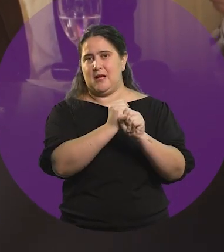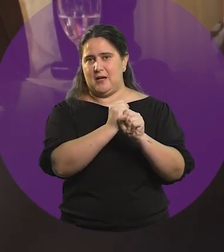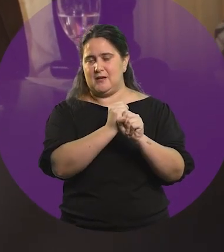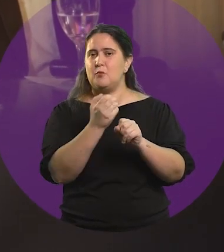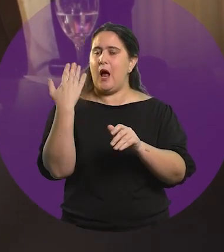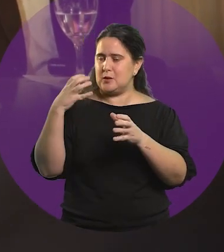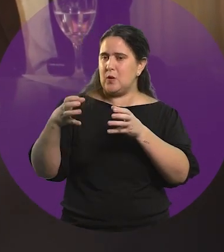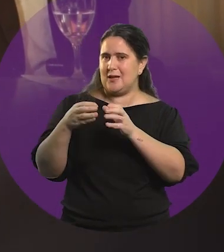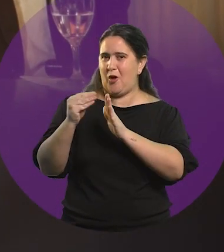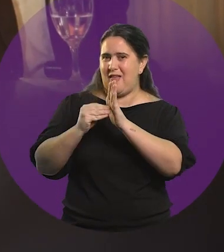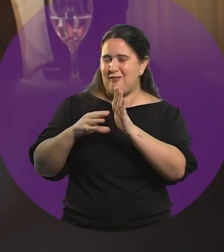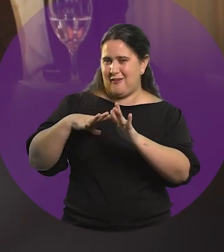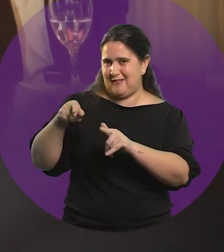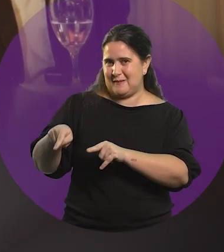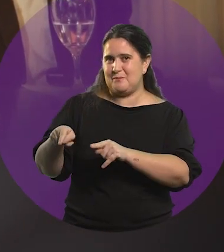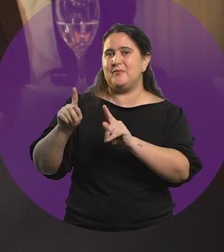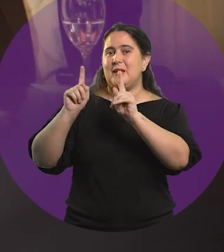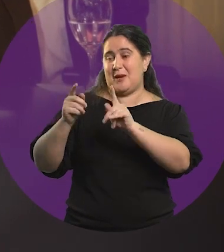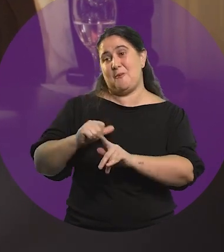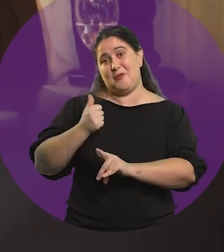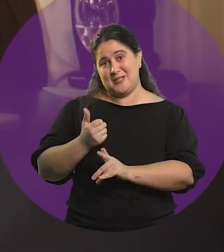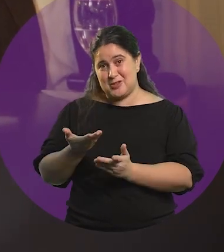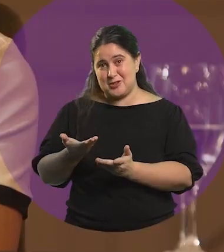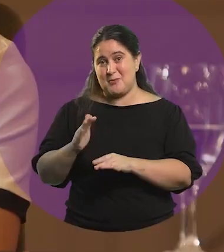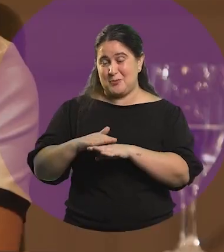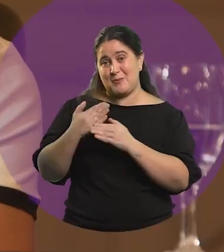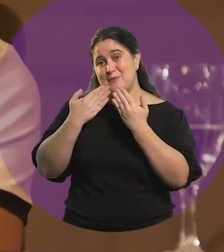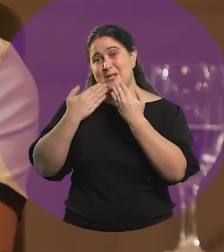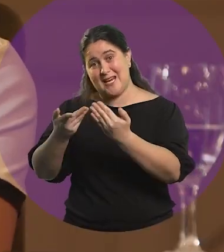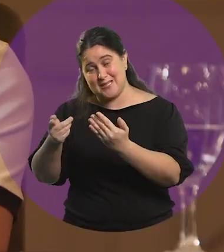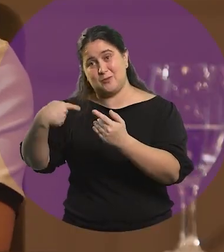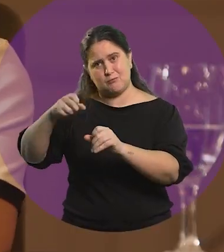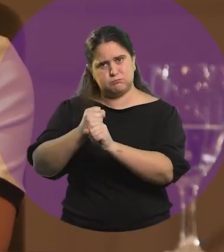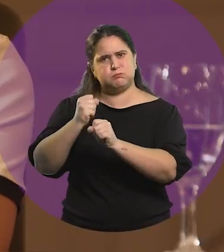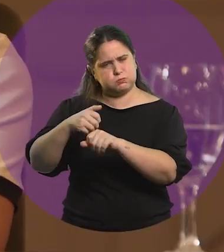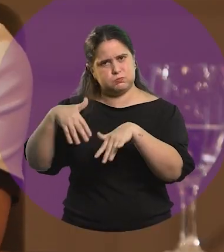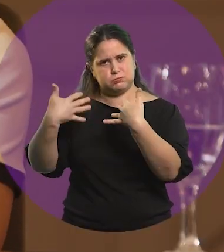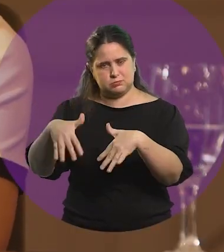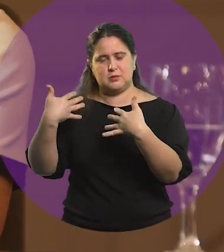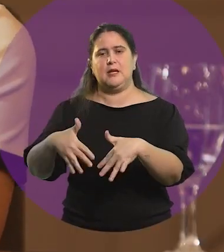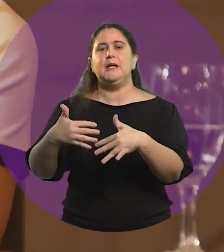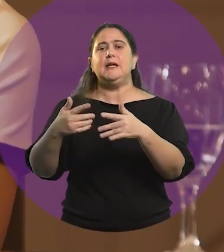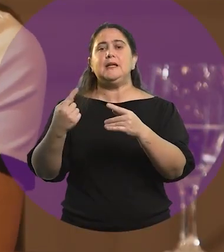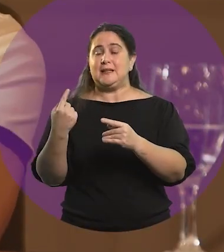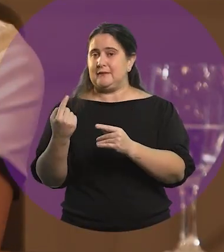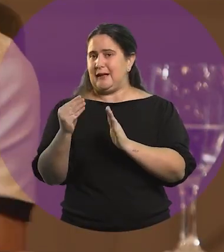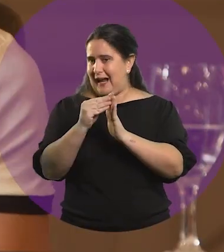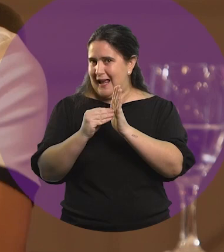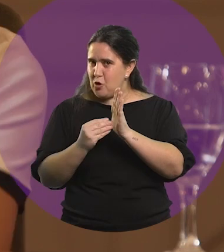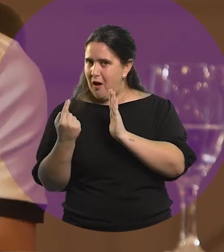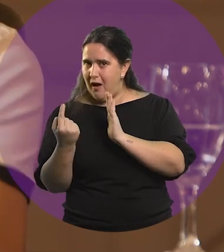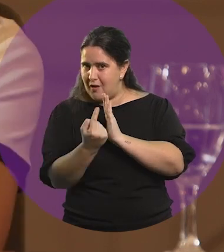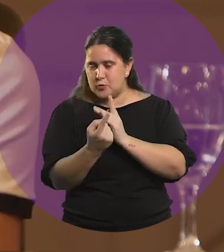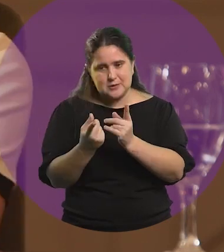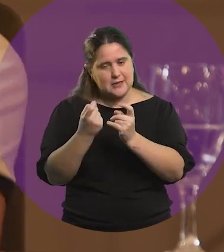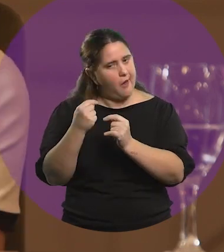pasado, y tengo al equipo de datos que bueno, que además aprovecho para agradecer porque ha estado trabajando mucho en esto, que cada dato